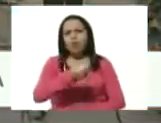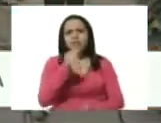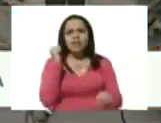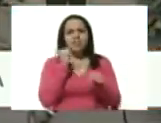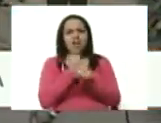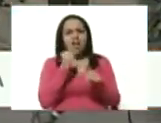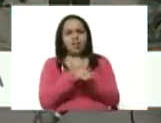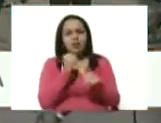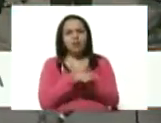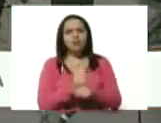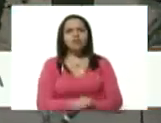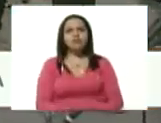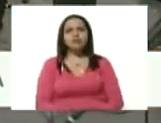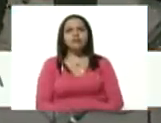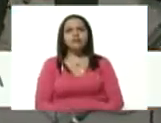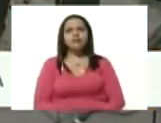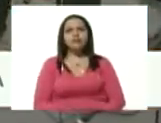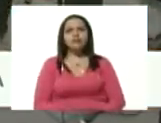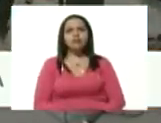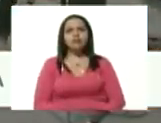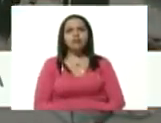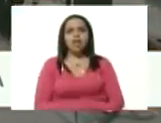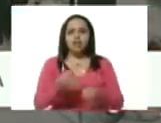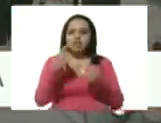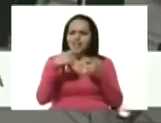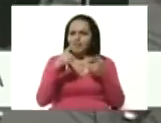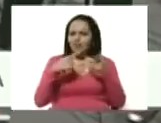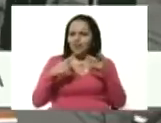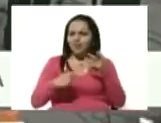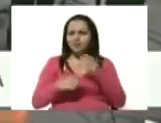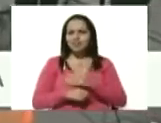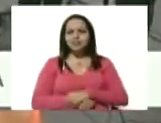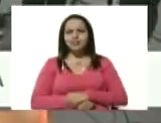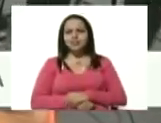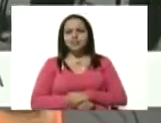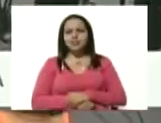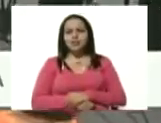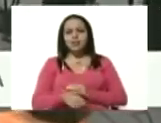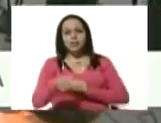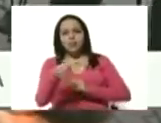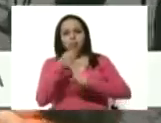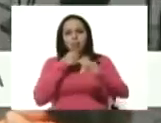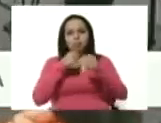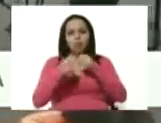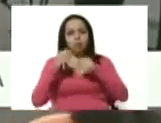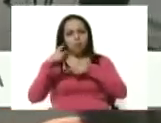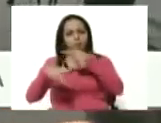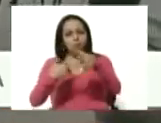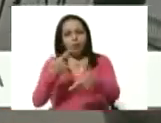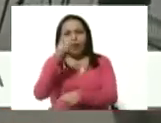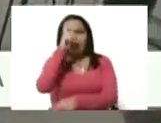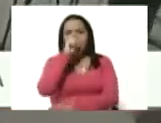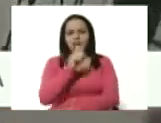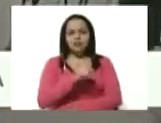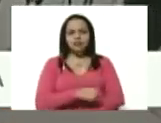trabajadores y trabajadoras de los medios, de las redes, año tras año.